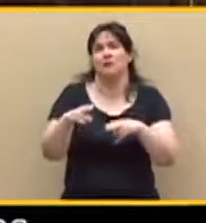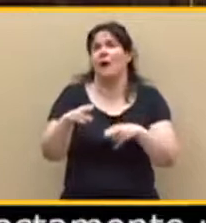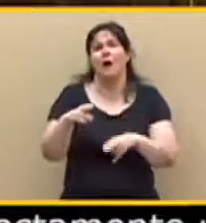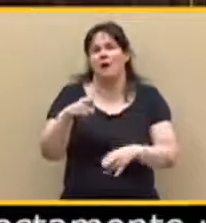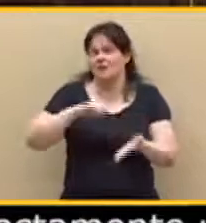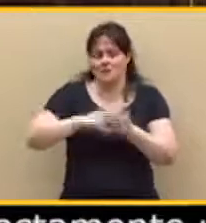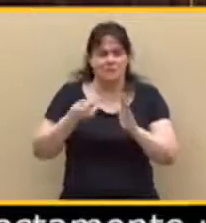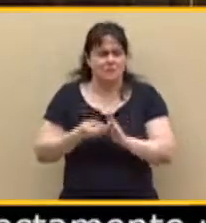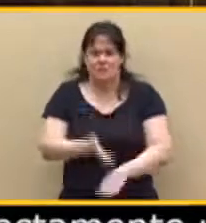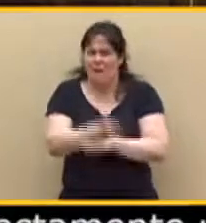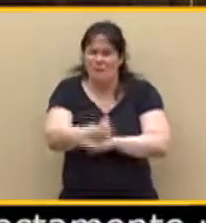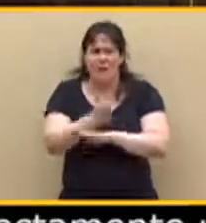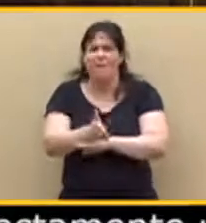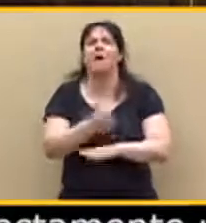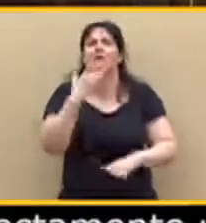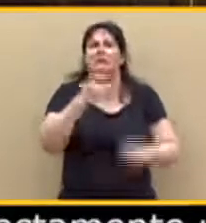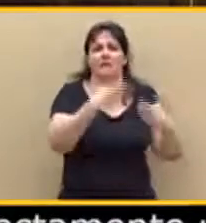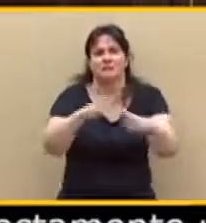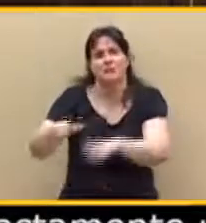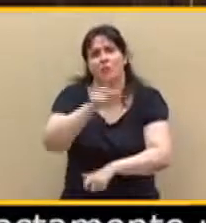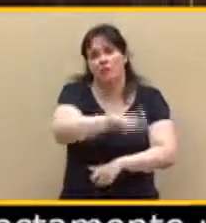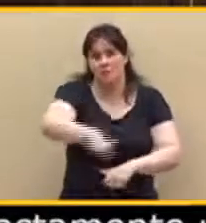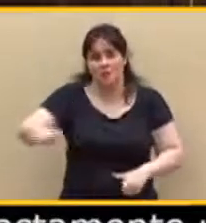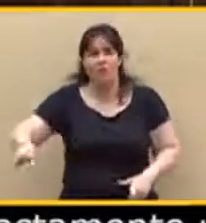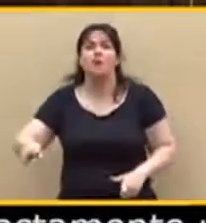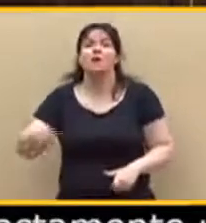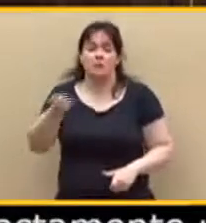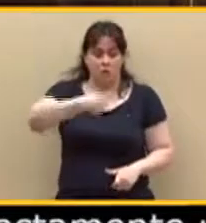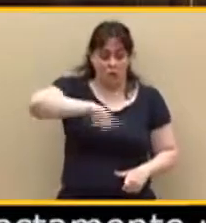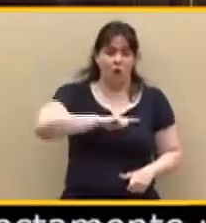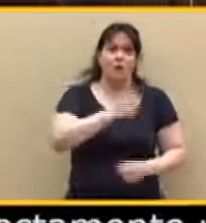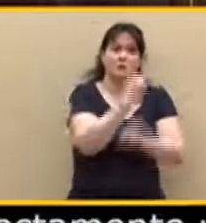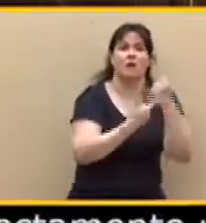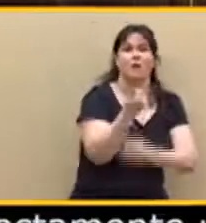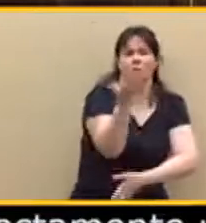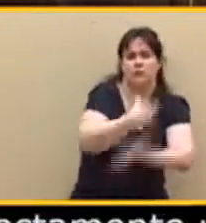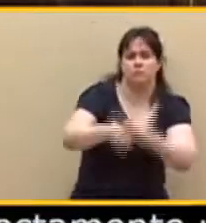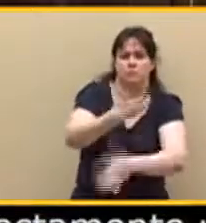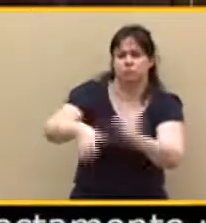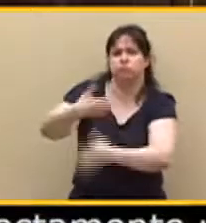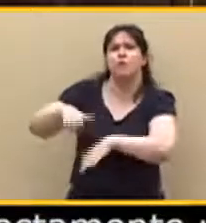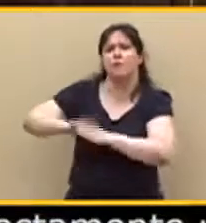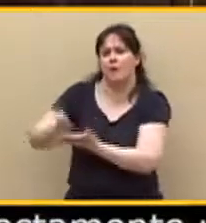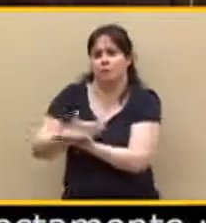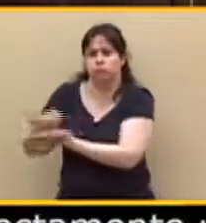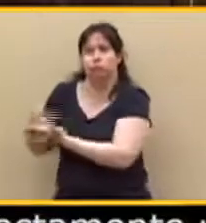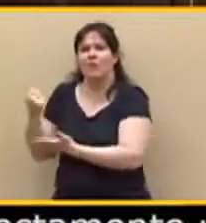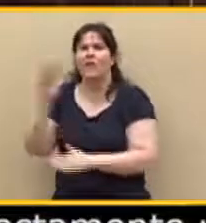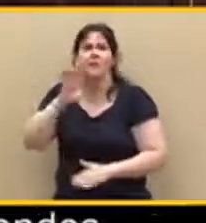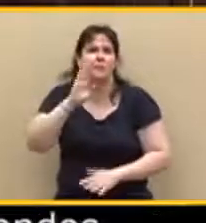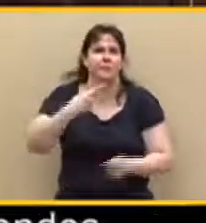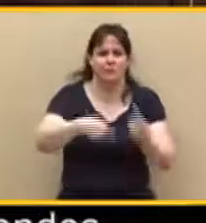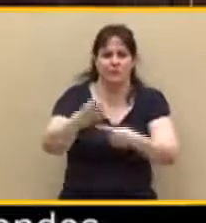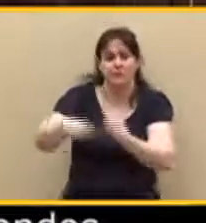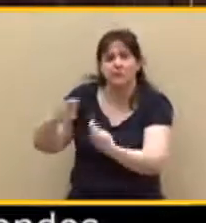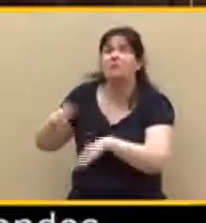sectores populares mientras vendían nuestra economía a los fondos buitre y a los especuladores. Para que tuviese efecto todo esto, era